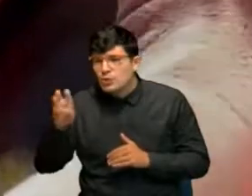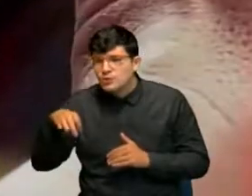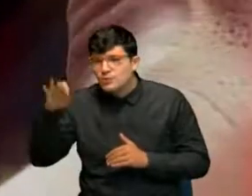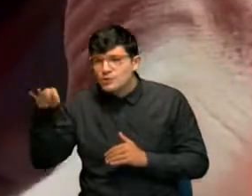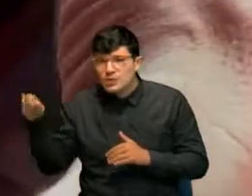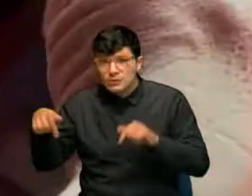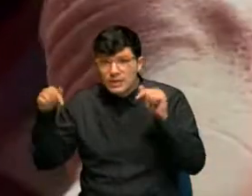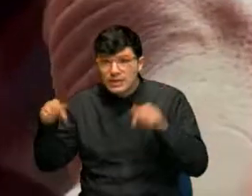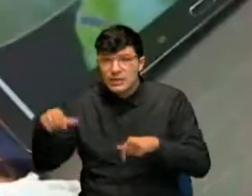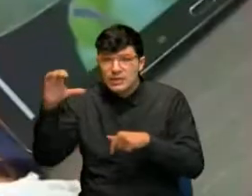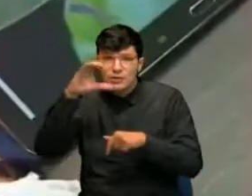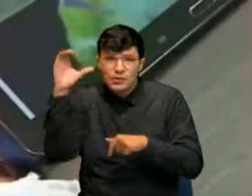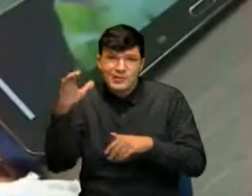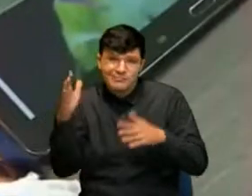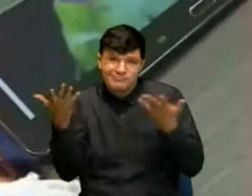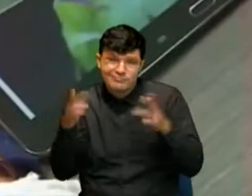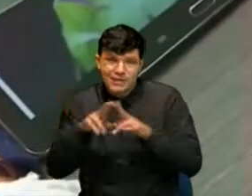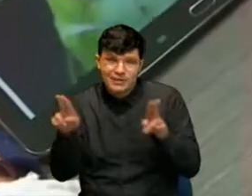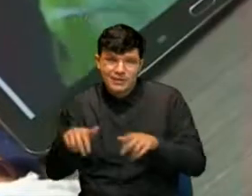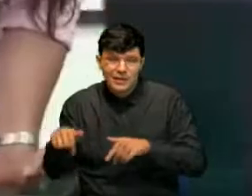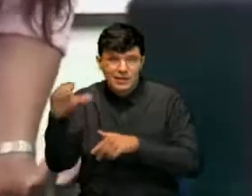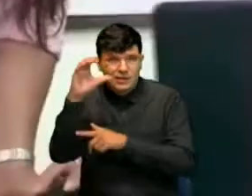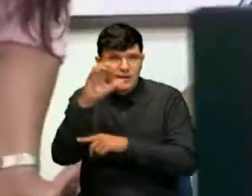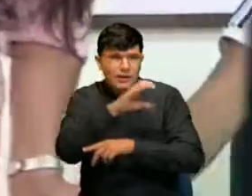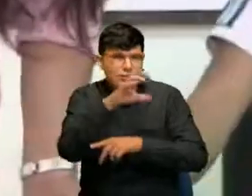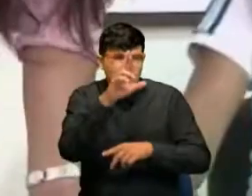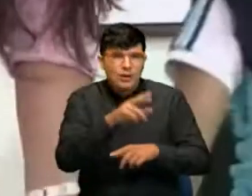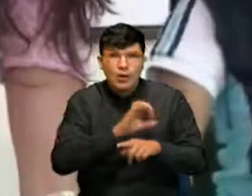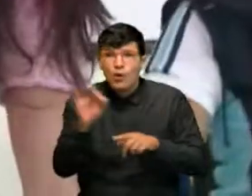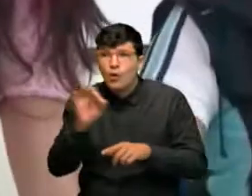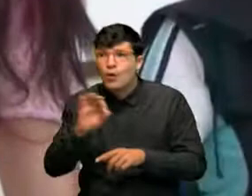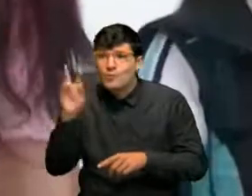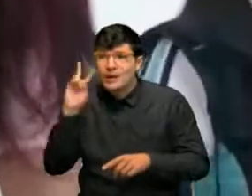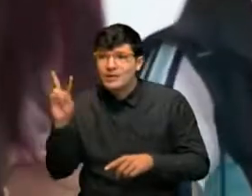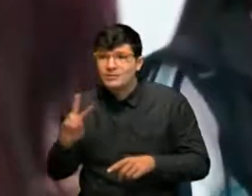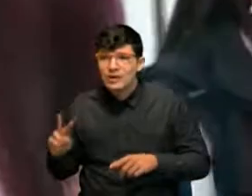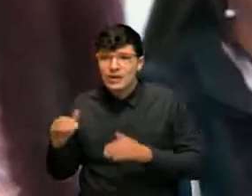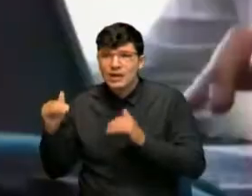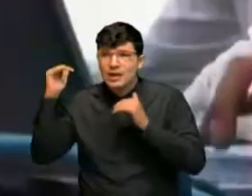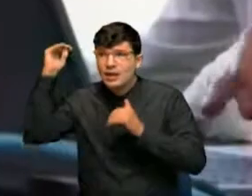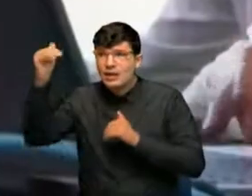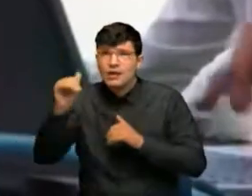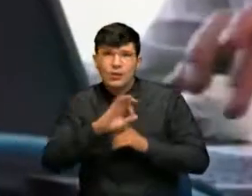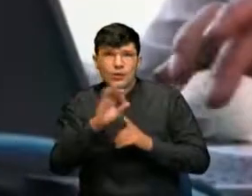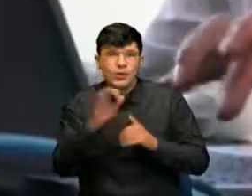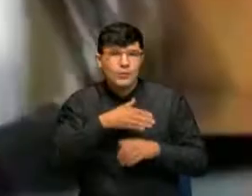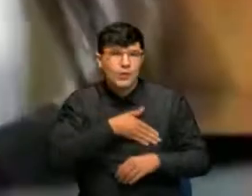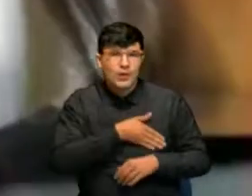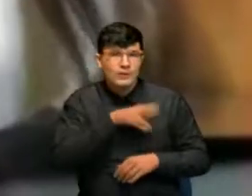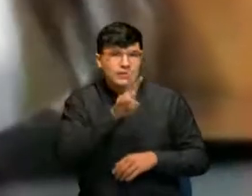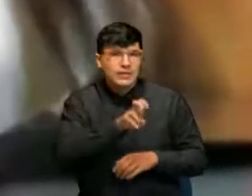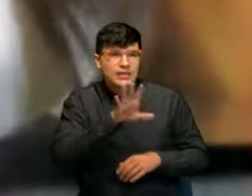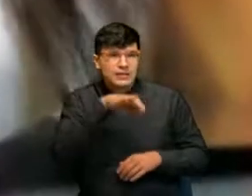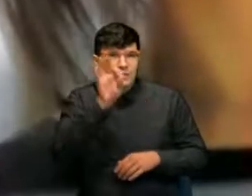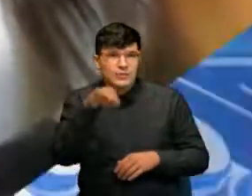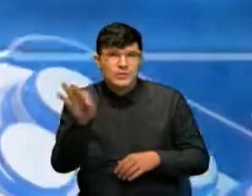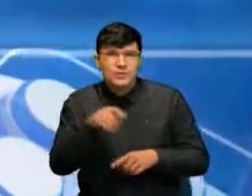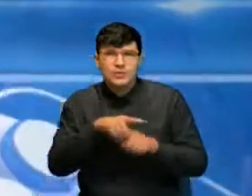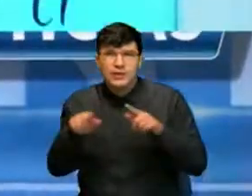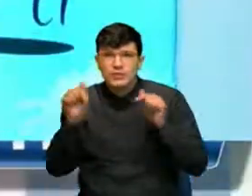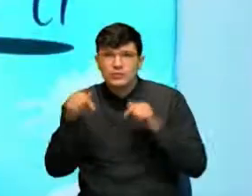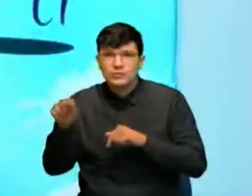48.8% de penetración de internet de banda ancha móvil. Países como Venezuela nos superan, países como Bolivia están en el 75%, Perú